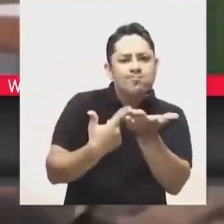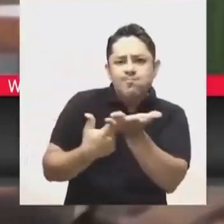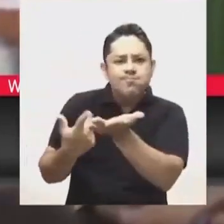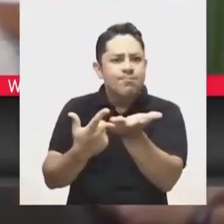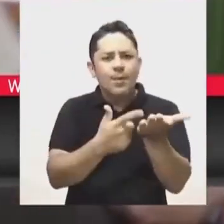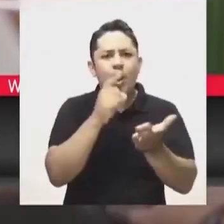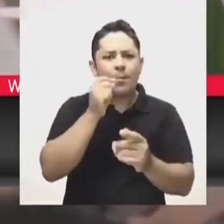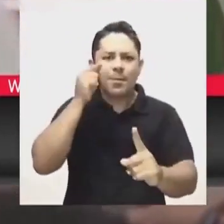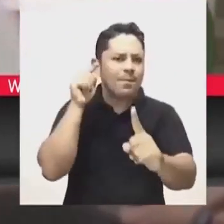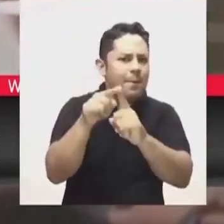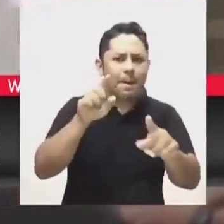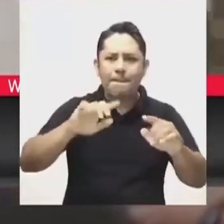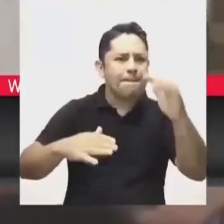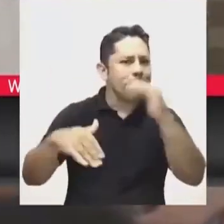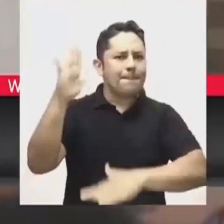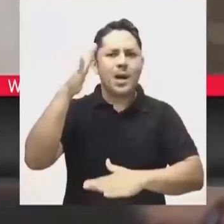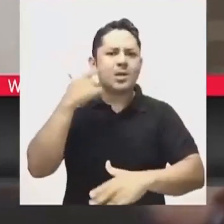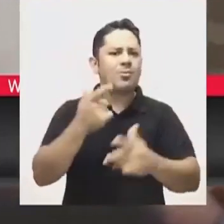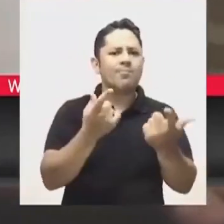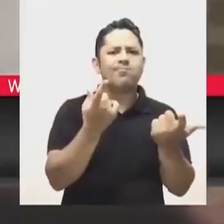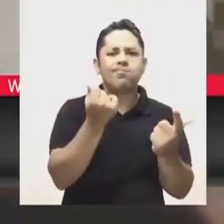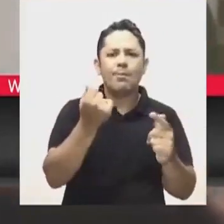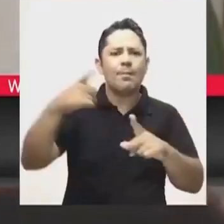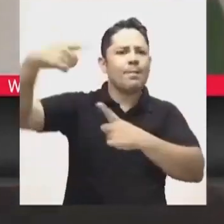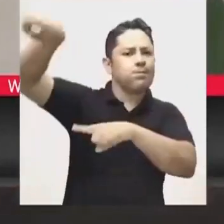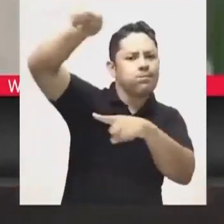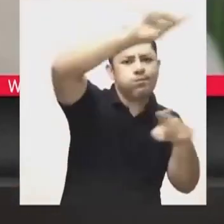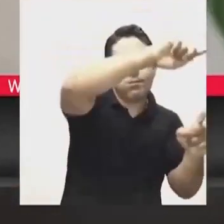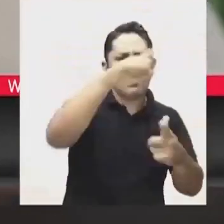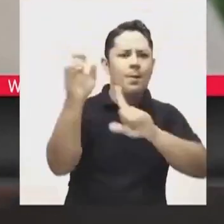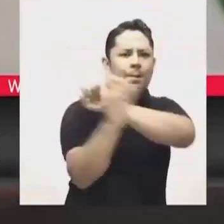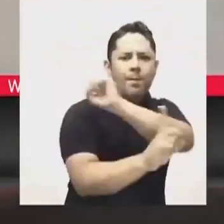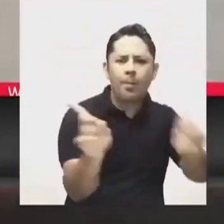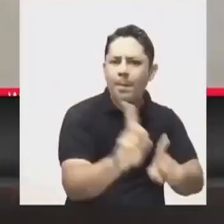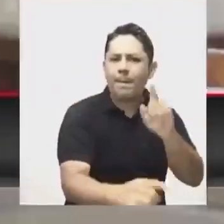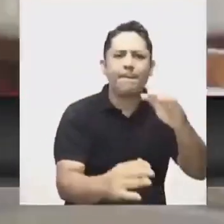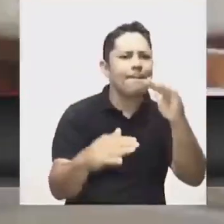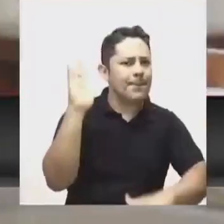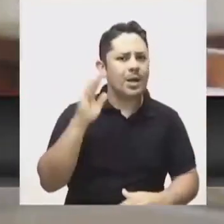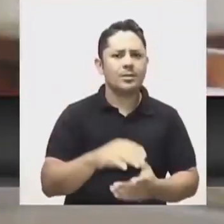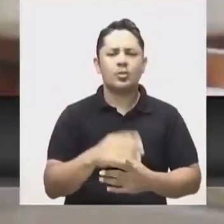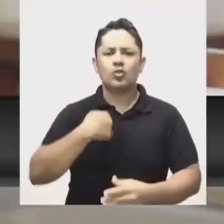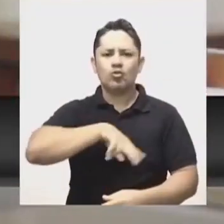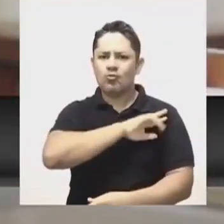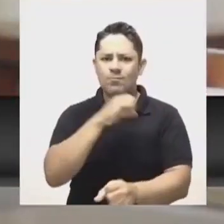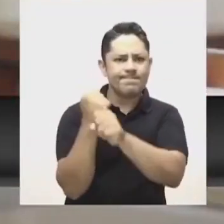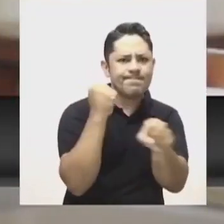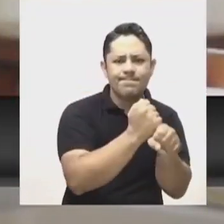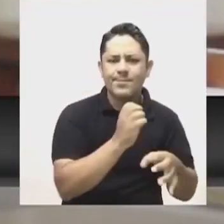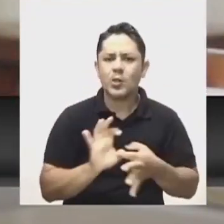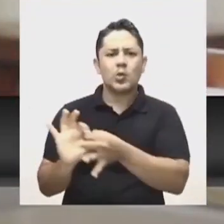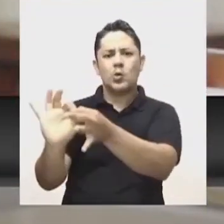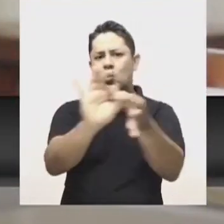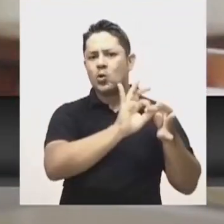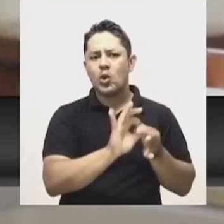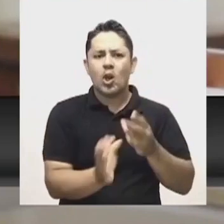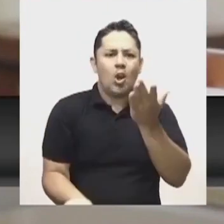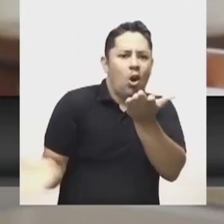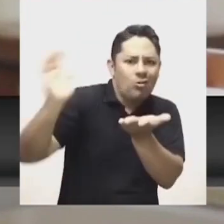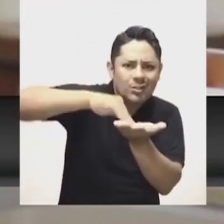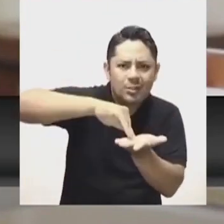e incentivar el turismo, principal fuente de empleo en el archipiélago. Tenemos que unir